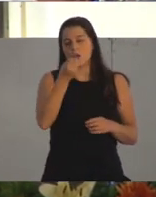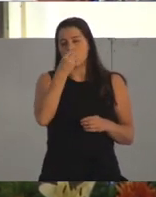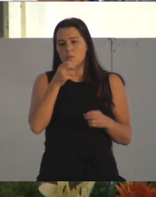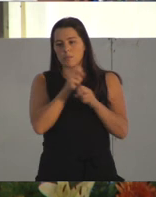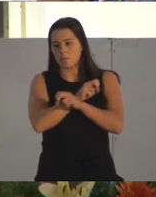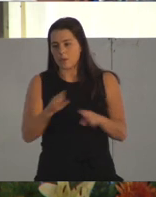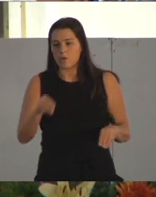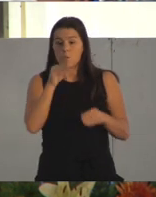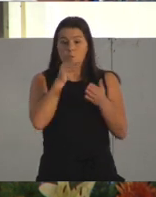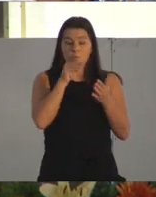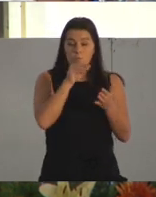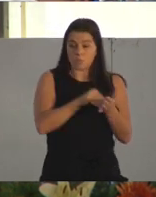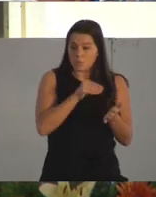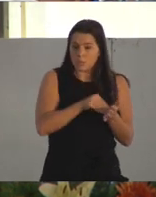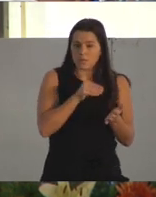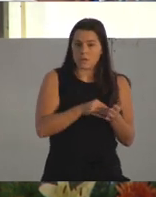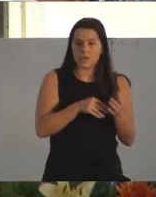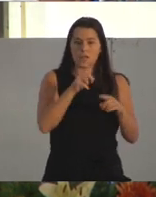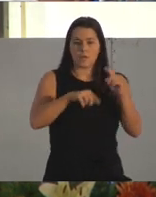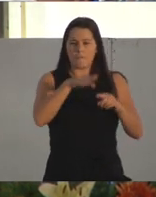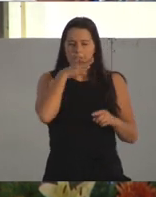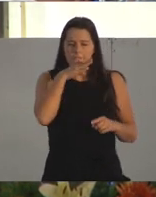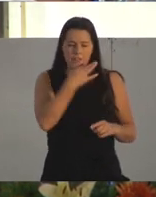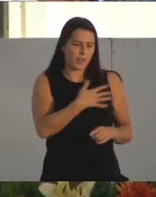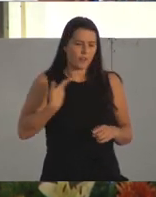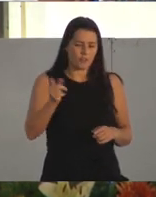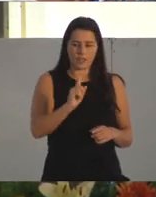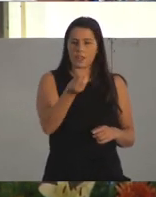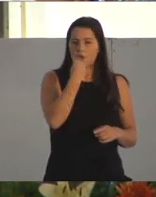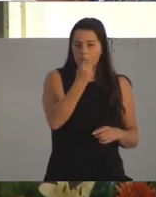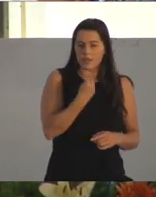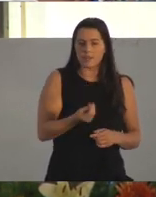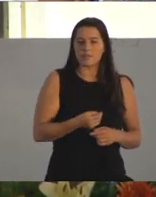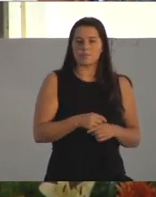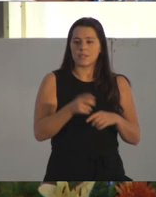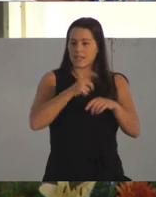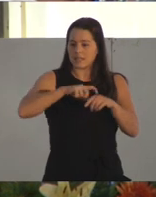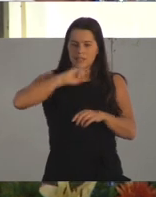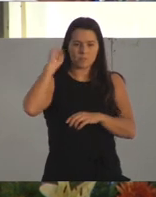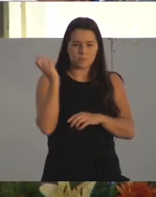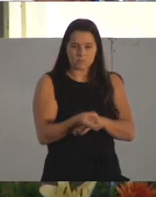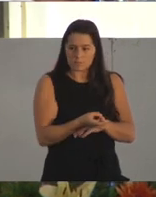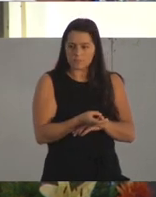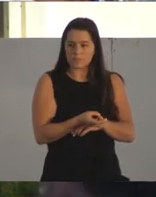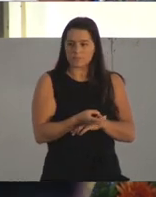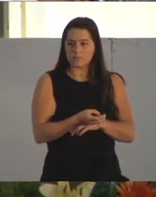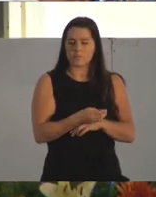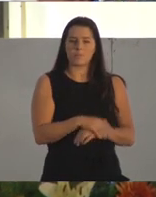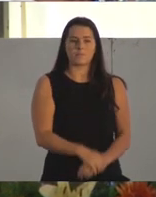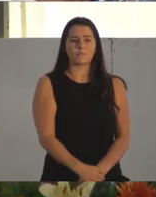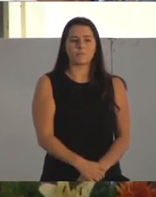unos ambientes en los que se ponen muy nerviosos y no comen, o al revés. Luego no hay una razón, es un conjunto de cosas en las que podemos